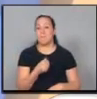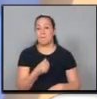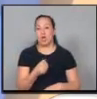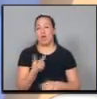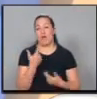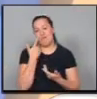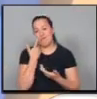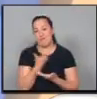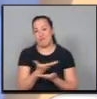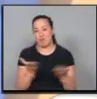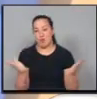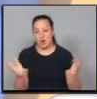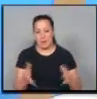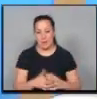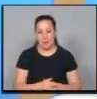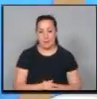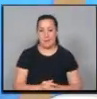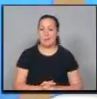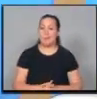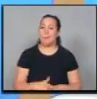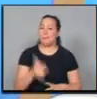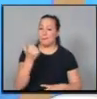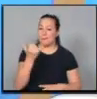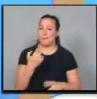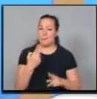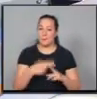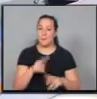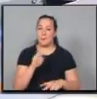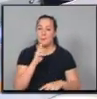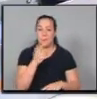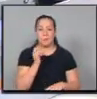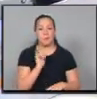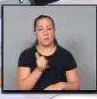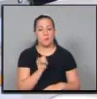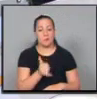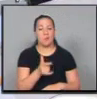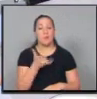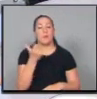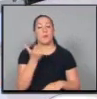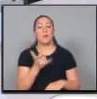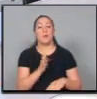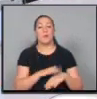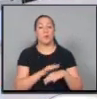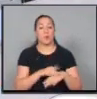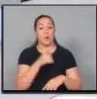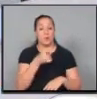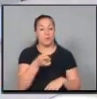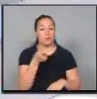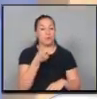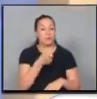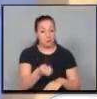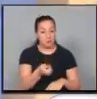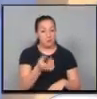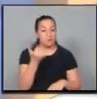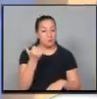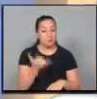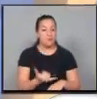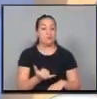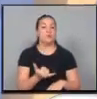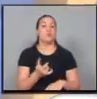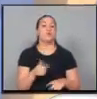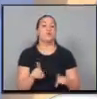a la luz. ¿Están los nombres? ¿Están los apellidos? Sí, sí, por supuesto. Ellos están acusados del delito de homicidio culposo,